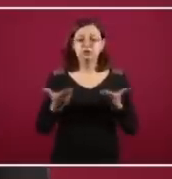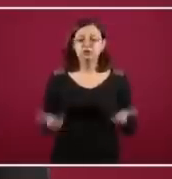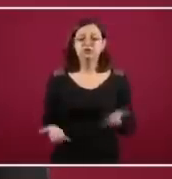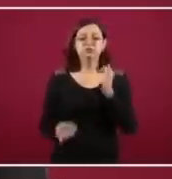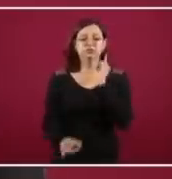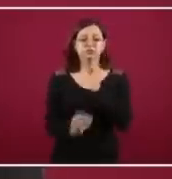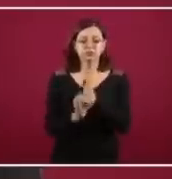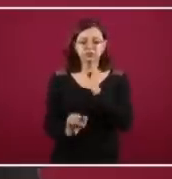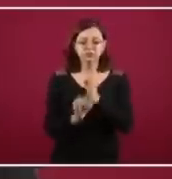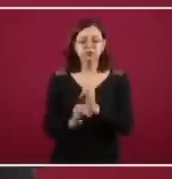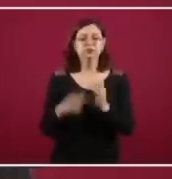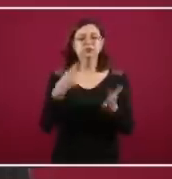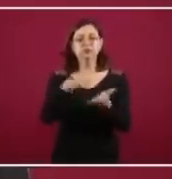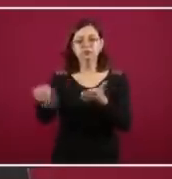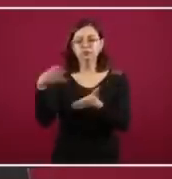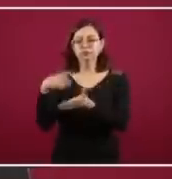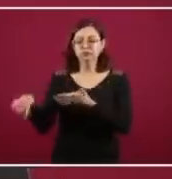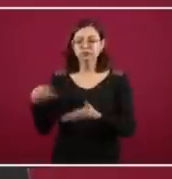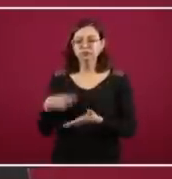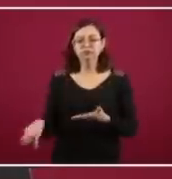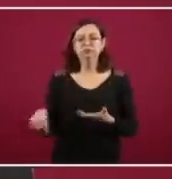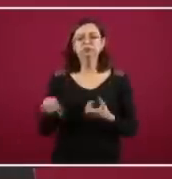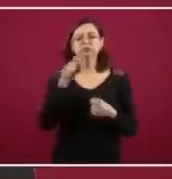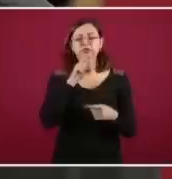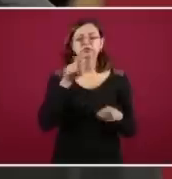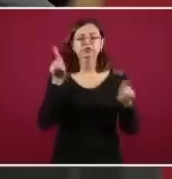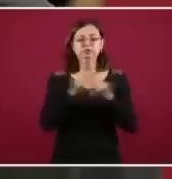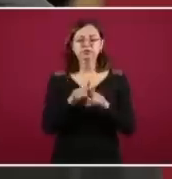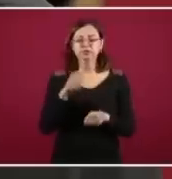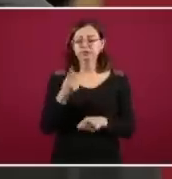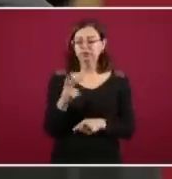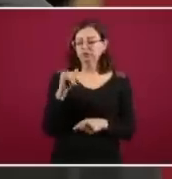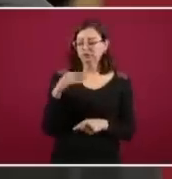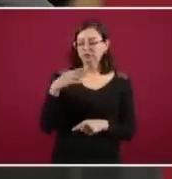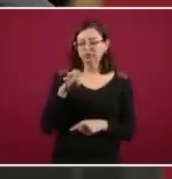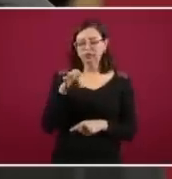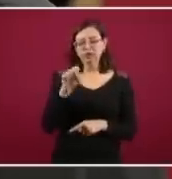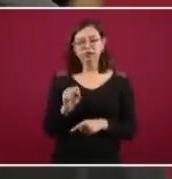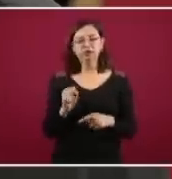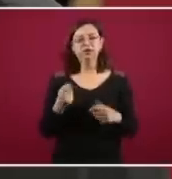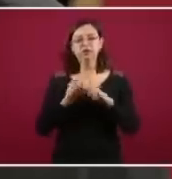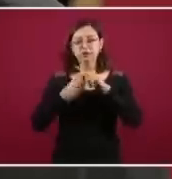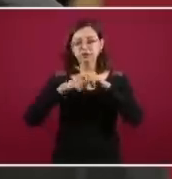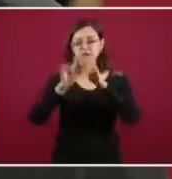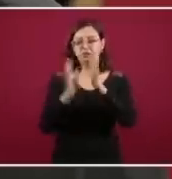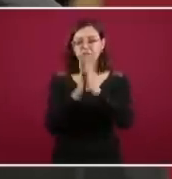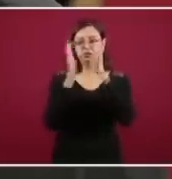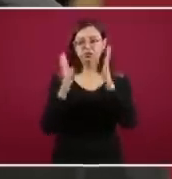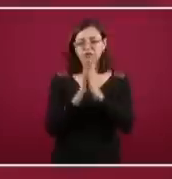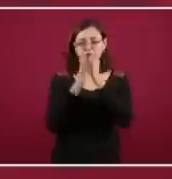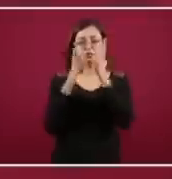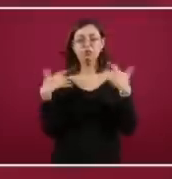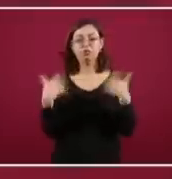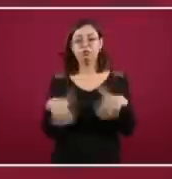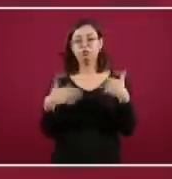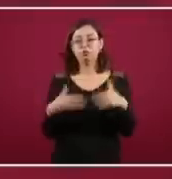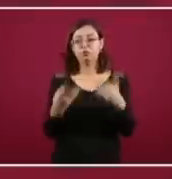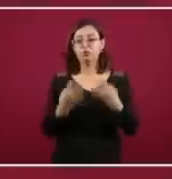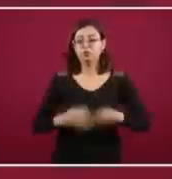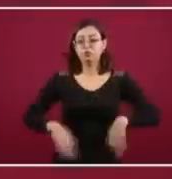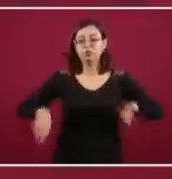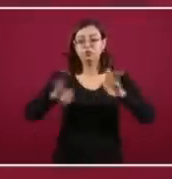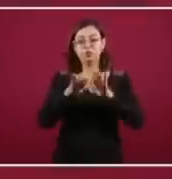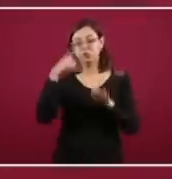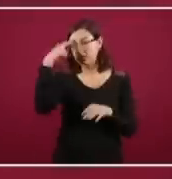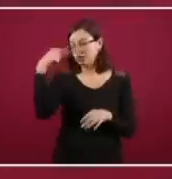electrónico y la mayor inclusión de micro, pequeñas y medianas empresas fue un factor importante que